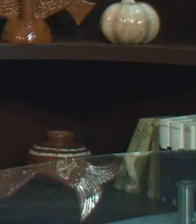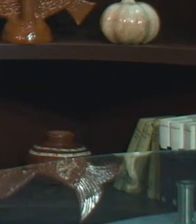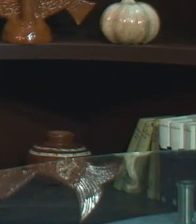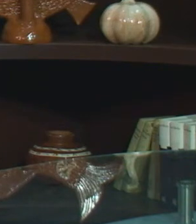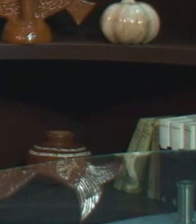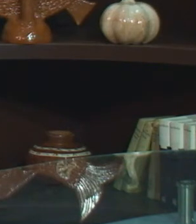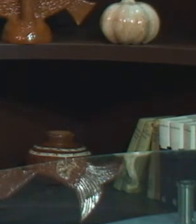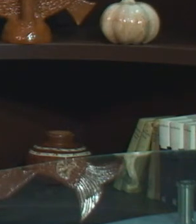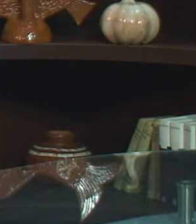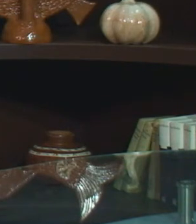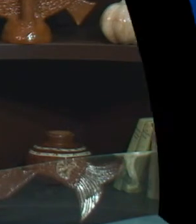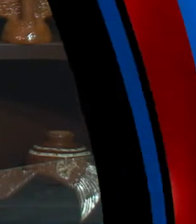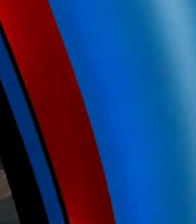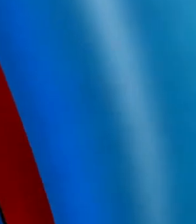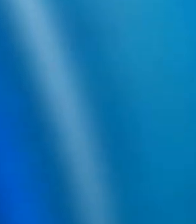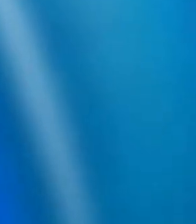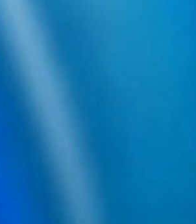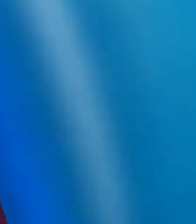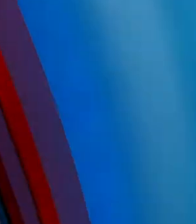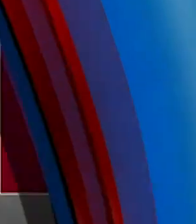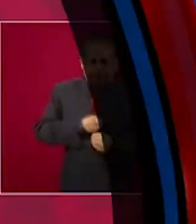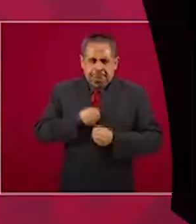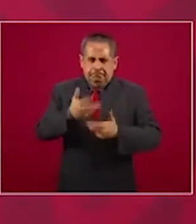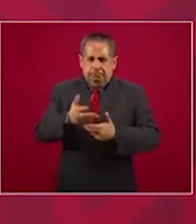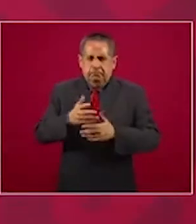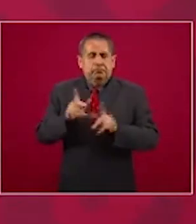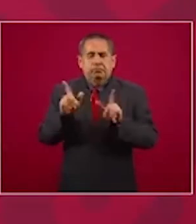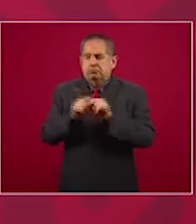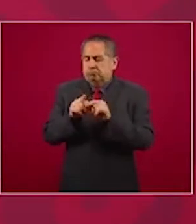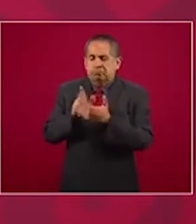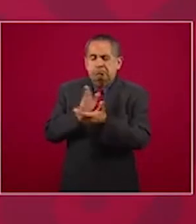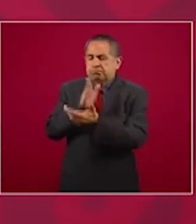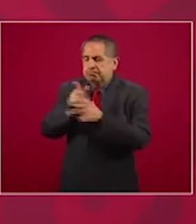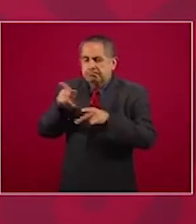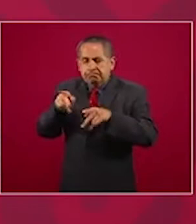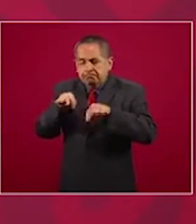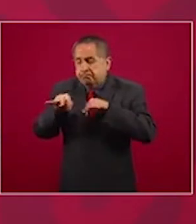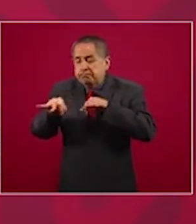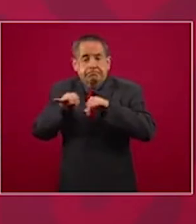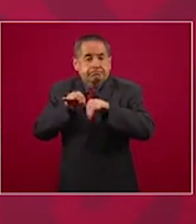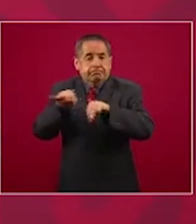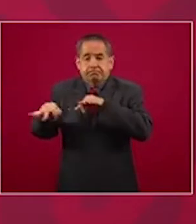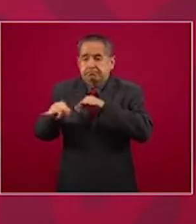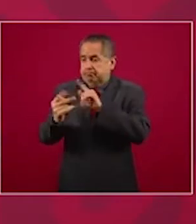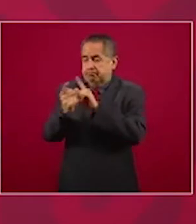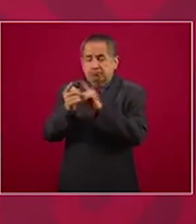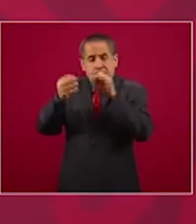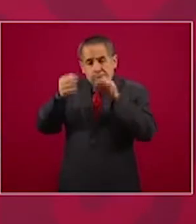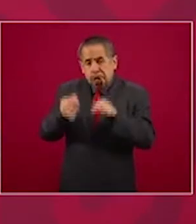dijo. He expresado que es una visita de trabajo